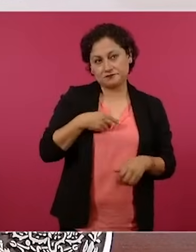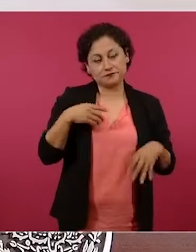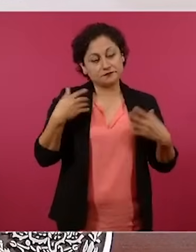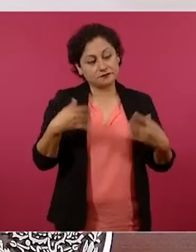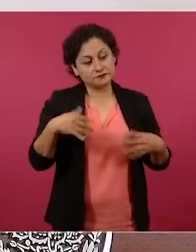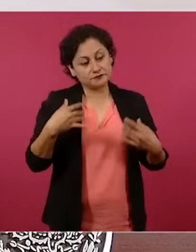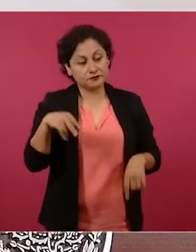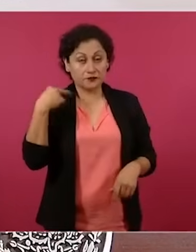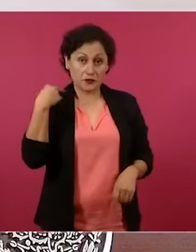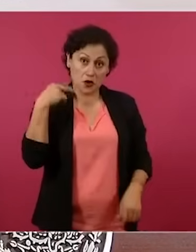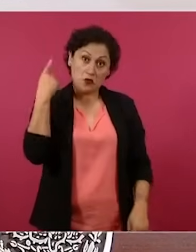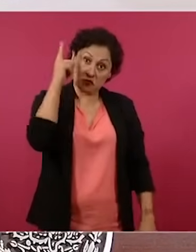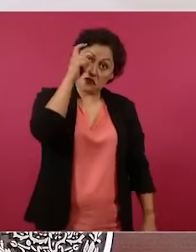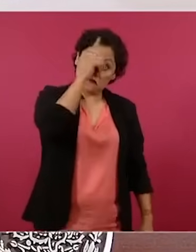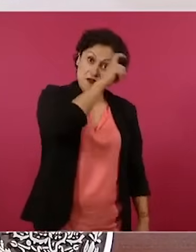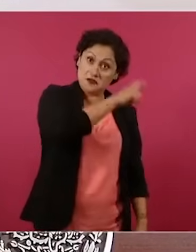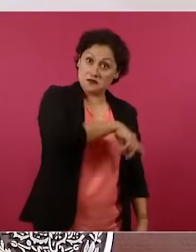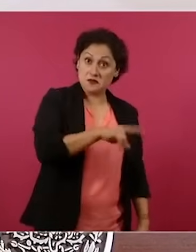Yo no opinaba porque…